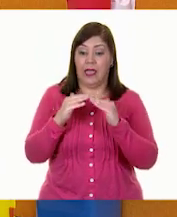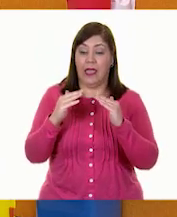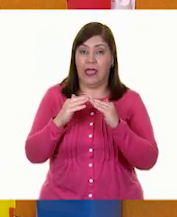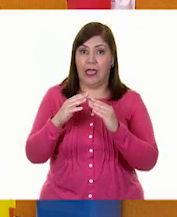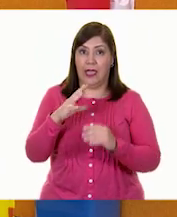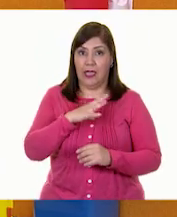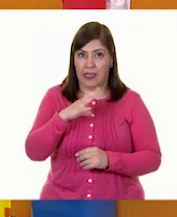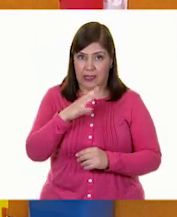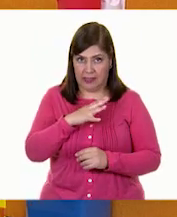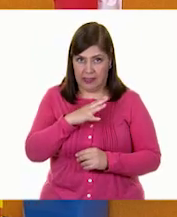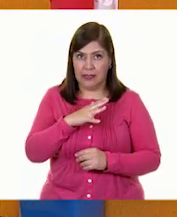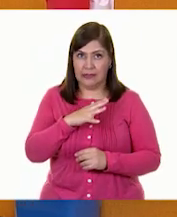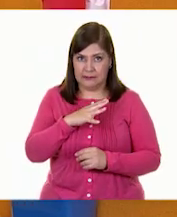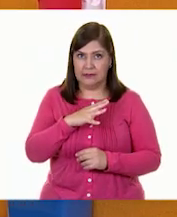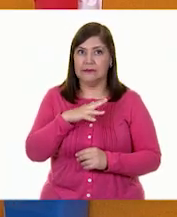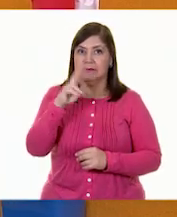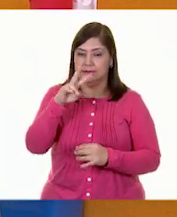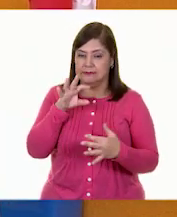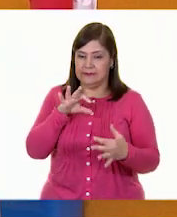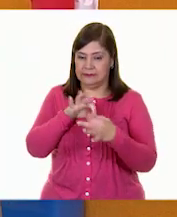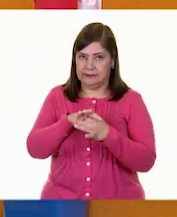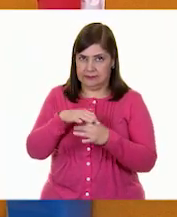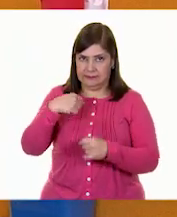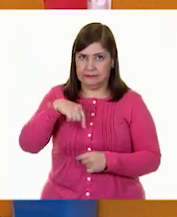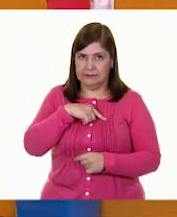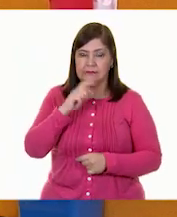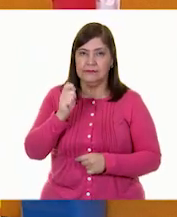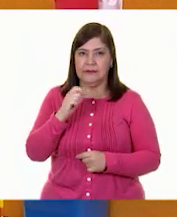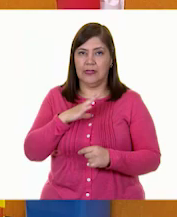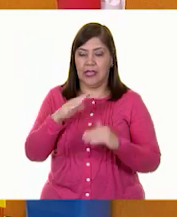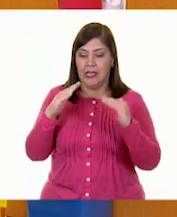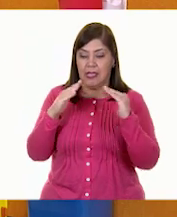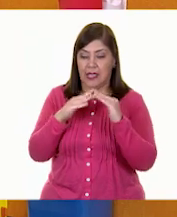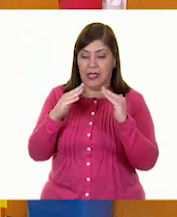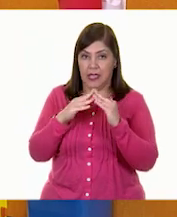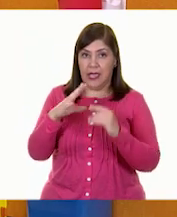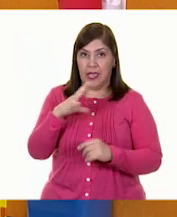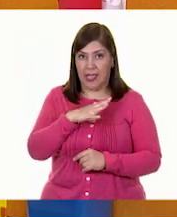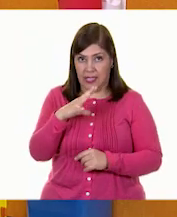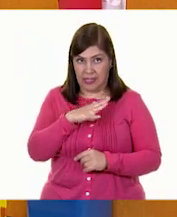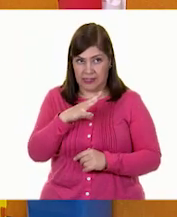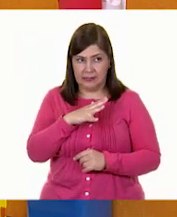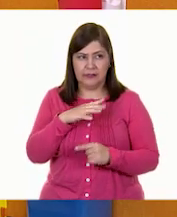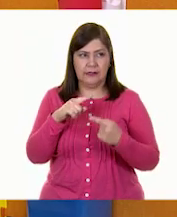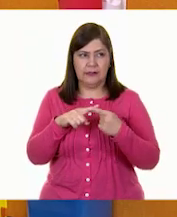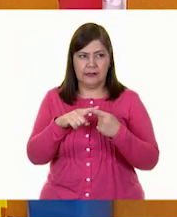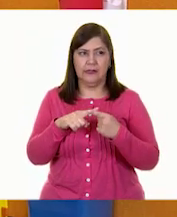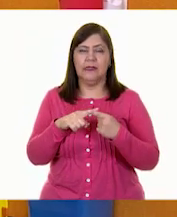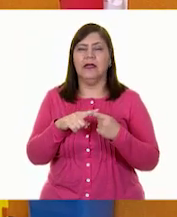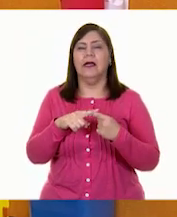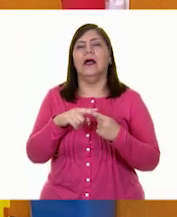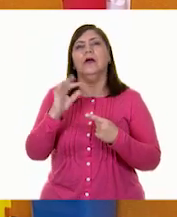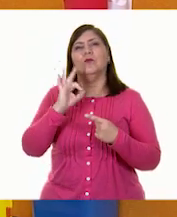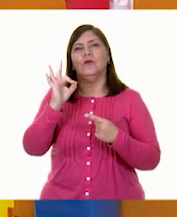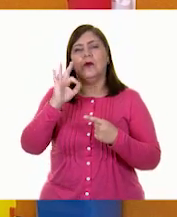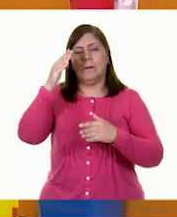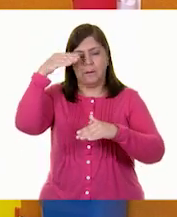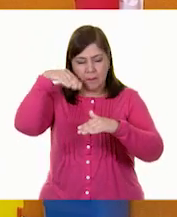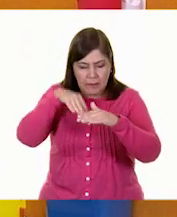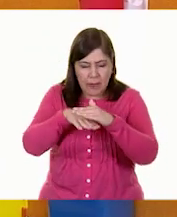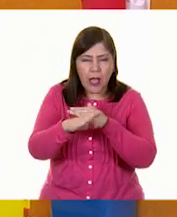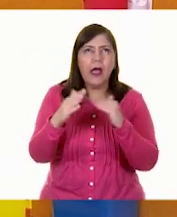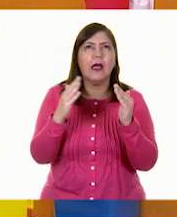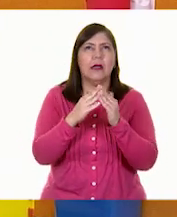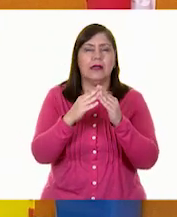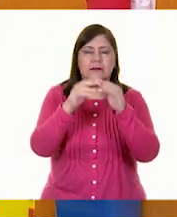Esta tiene relación con nosotros, ¿eh? Pónganse abusados. A ver. Hay una casa a la que uno entra ciego y sale